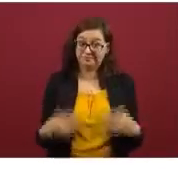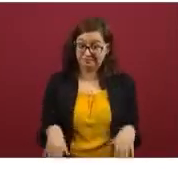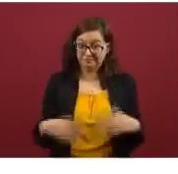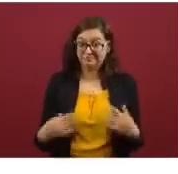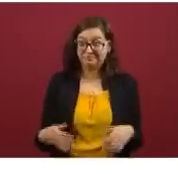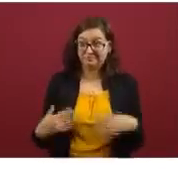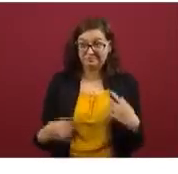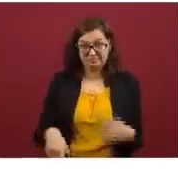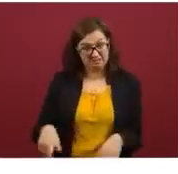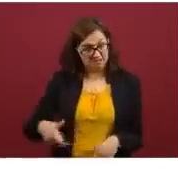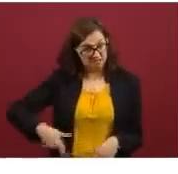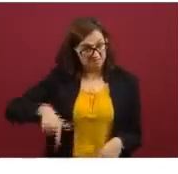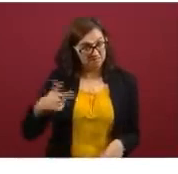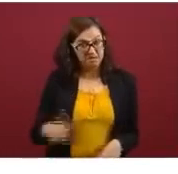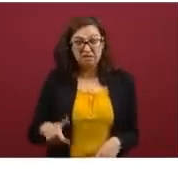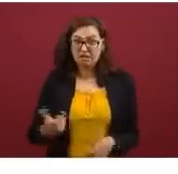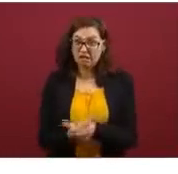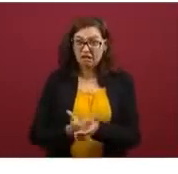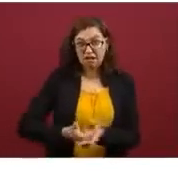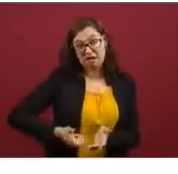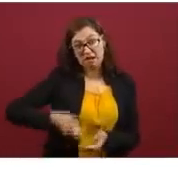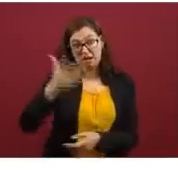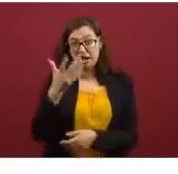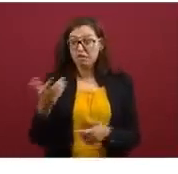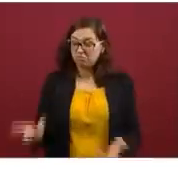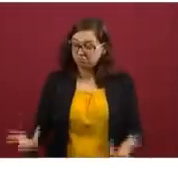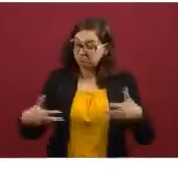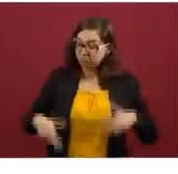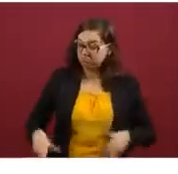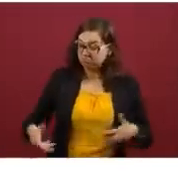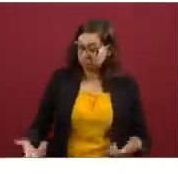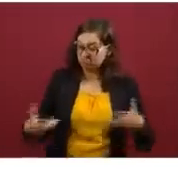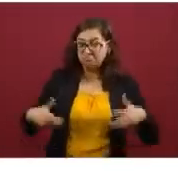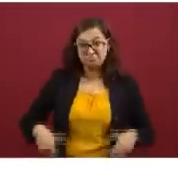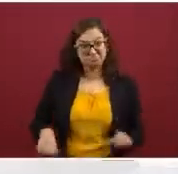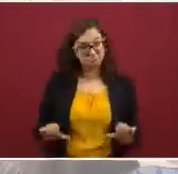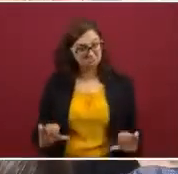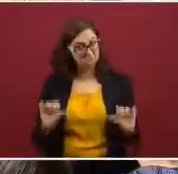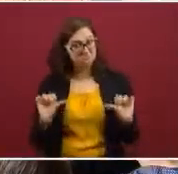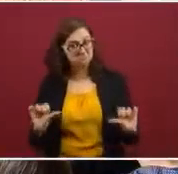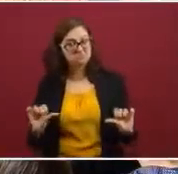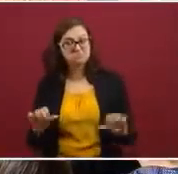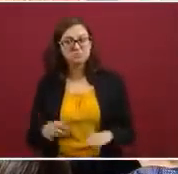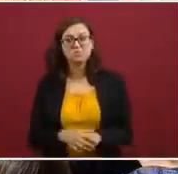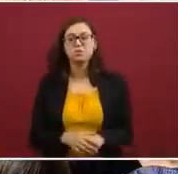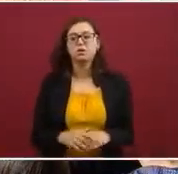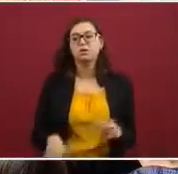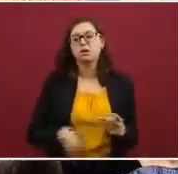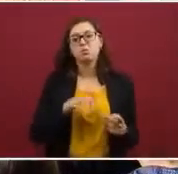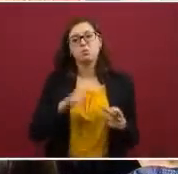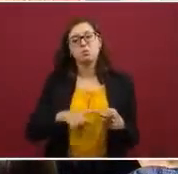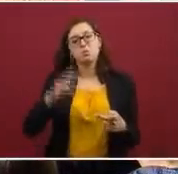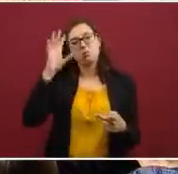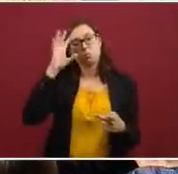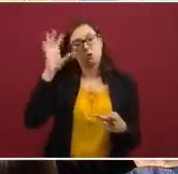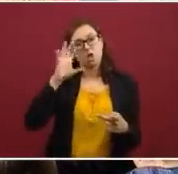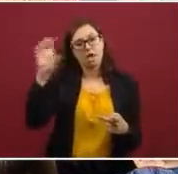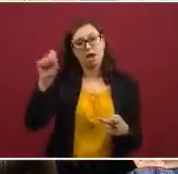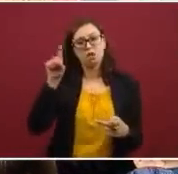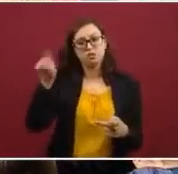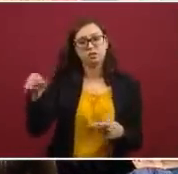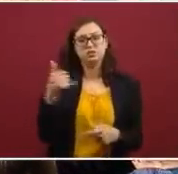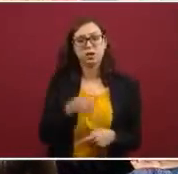se despachan bien ellos. La siguiente es en Yautepec, Morelos, a